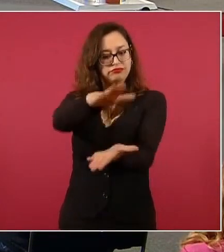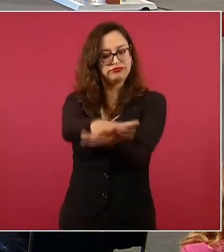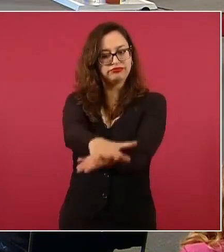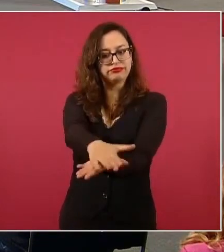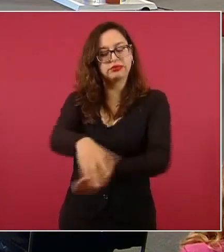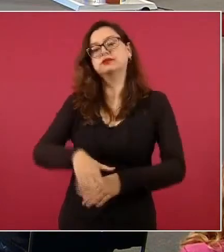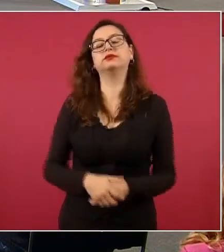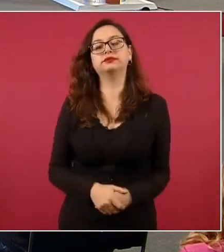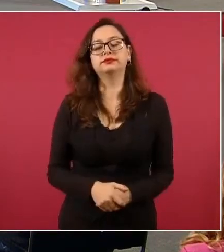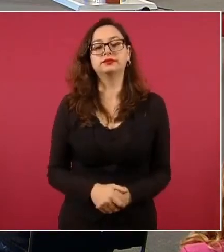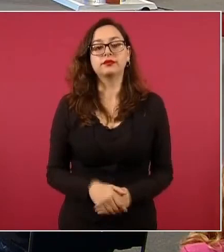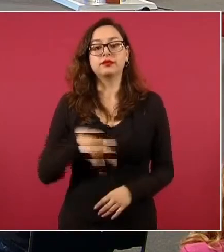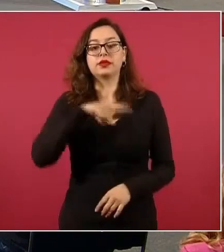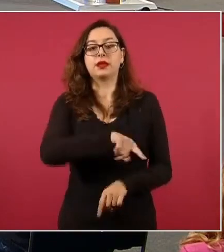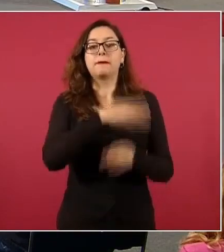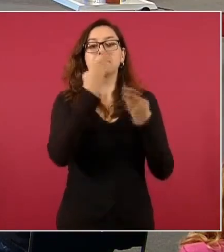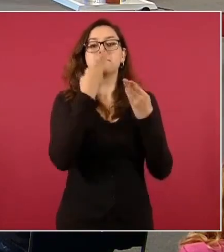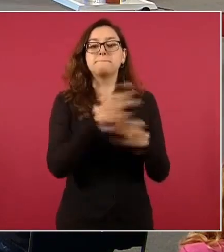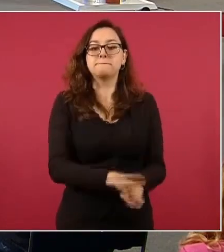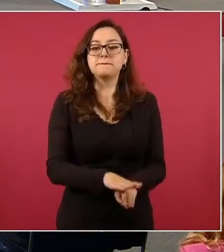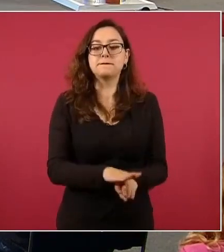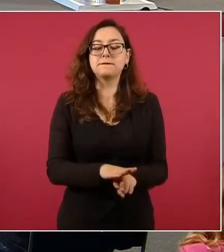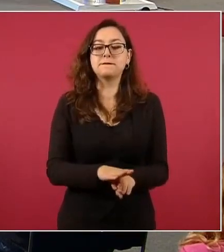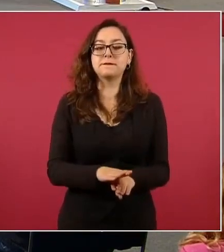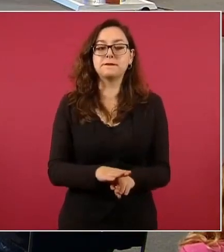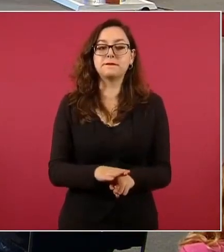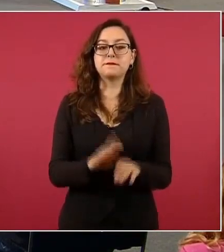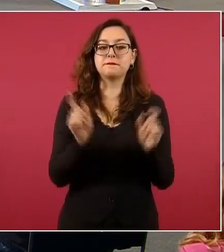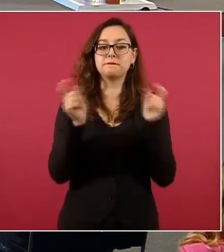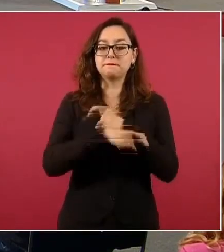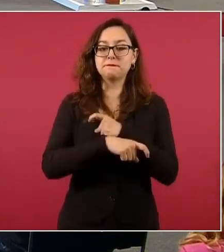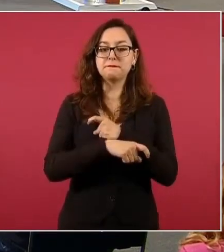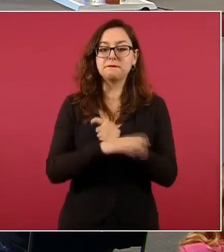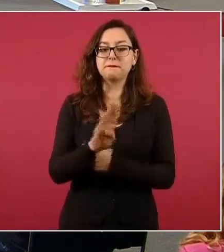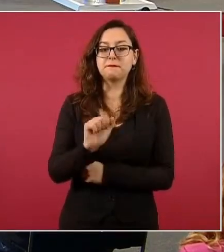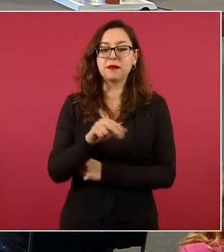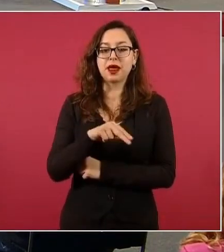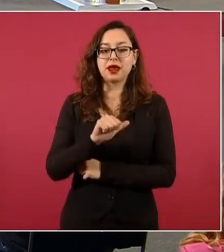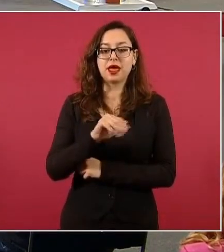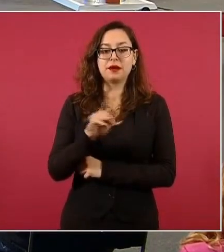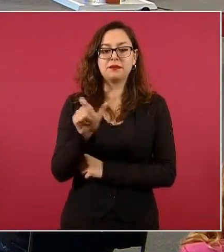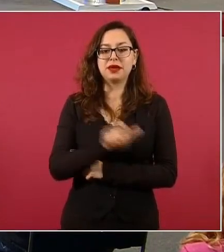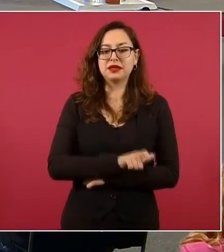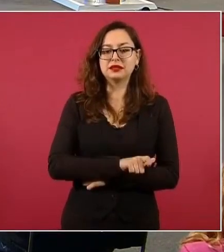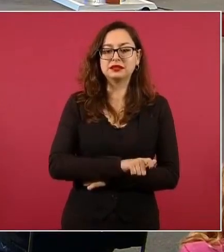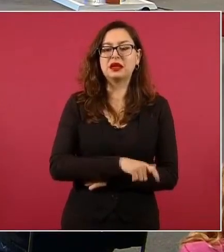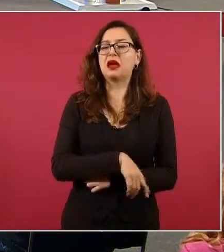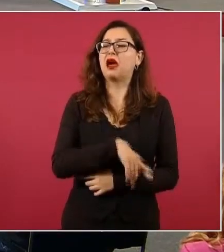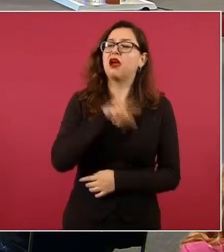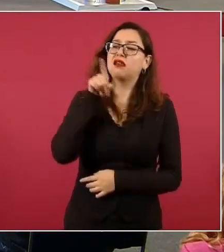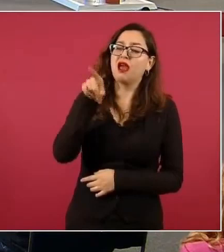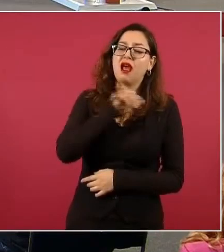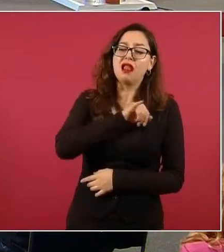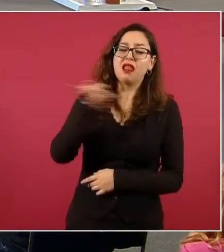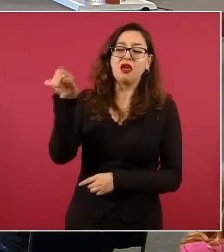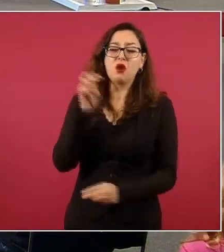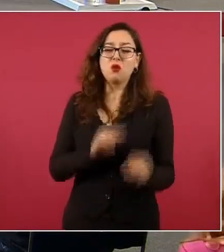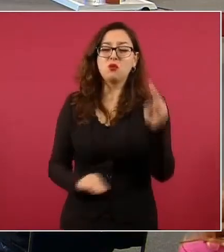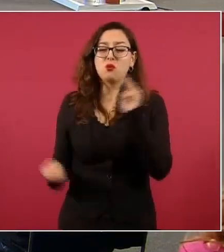no estamos hablando de una caja de ahorro en la Mixteca.